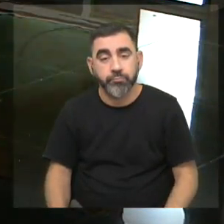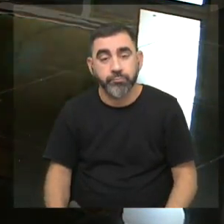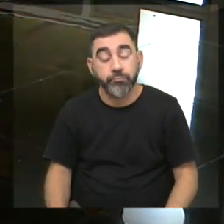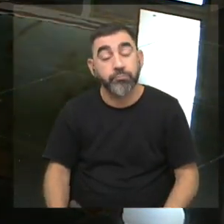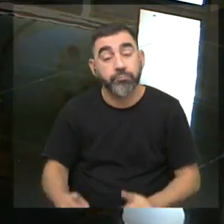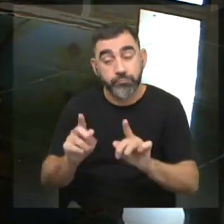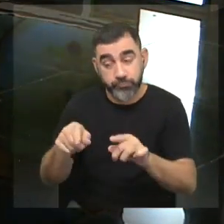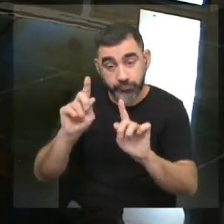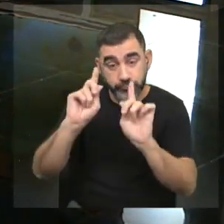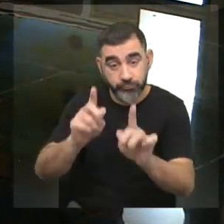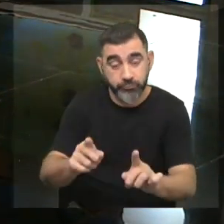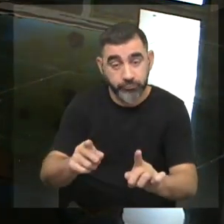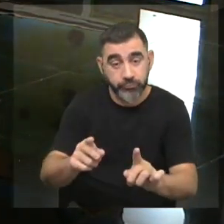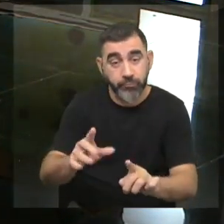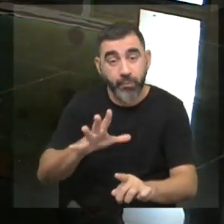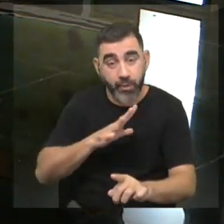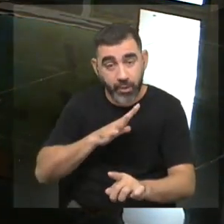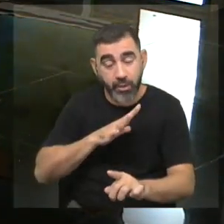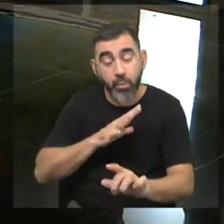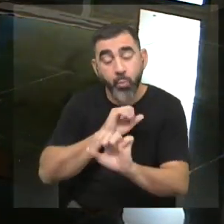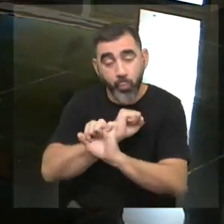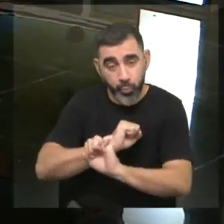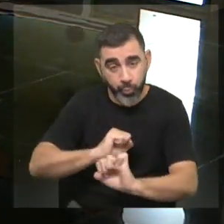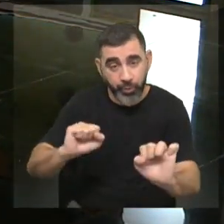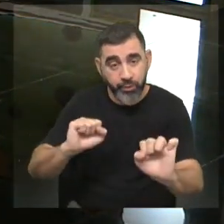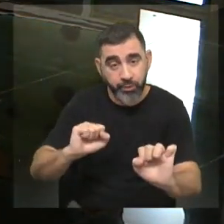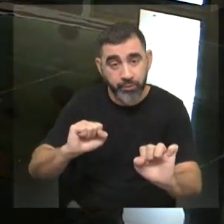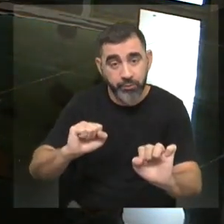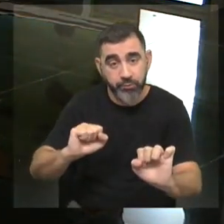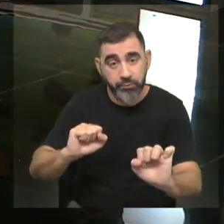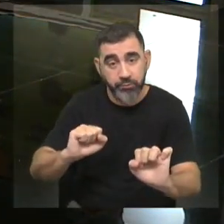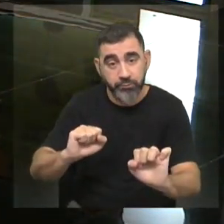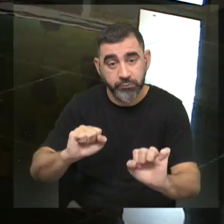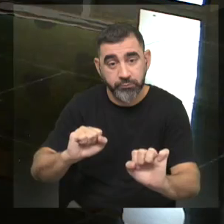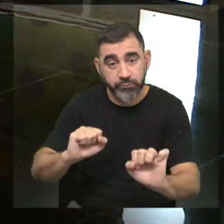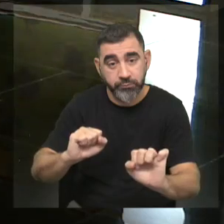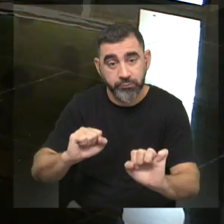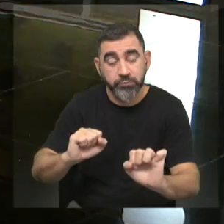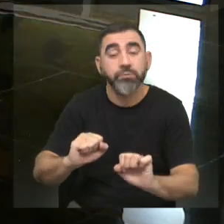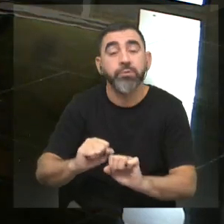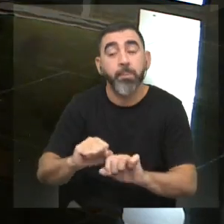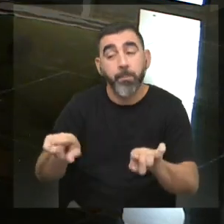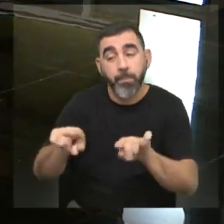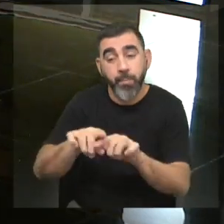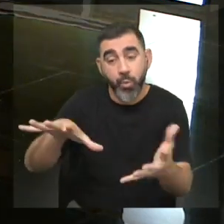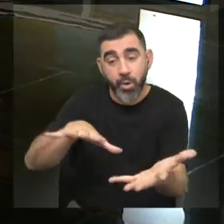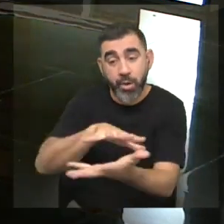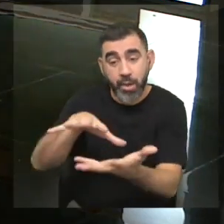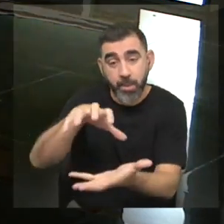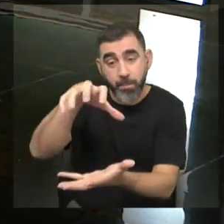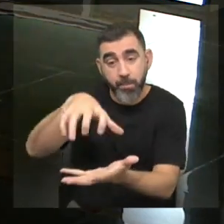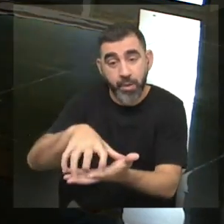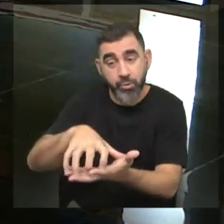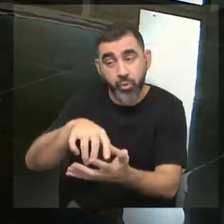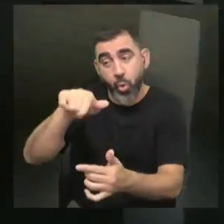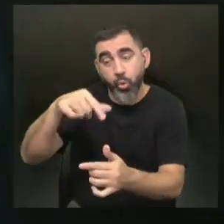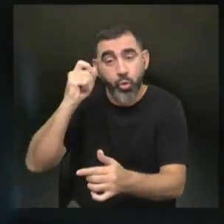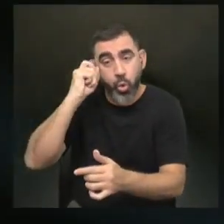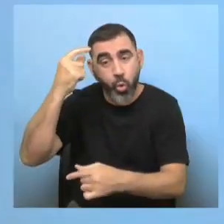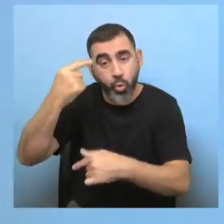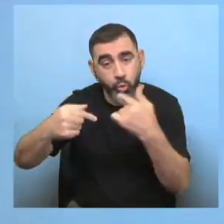¿Están los resultados? Sí. Las pruebas de carbono 14 indican que tiene más de 100 años. Y 2 trailers, que en realidad son 2 cortos